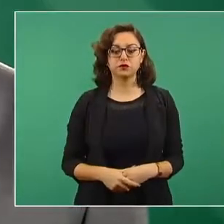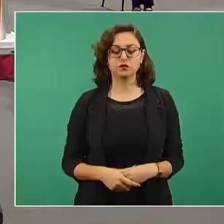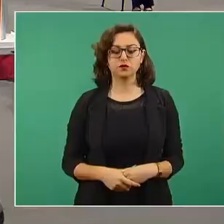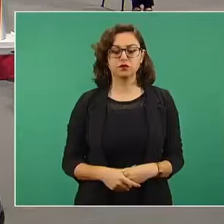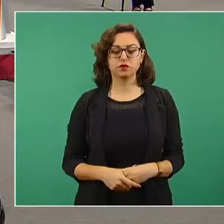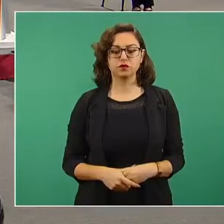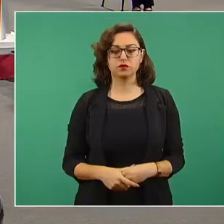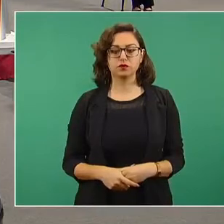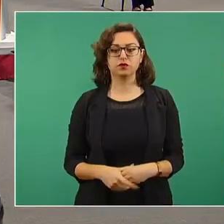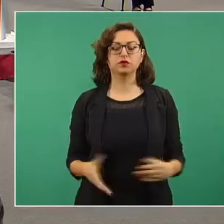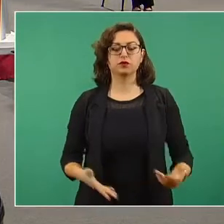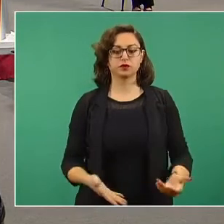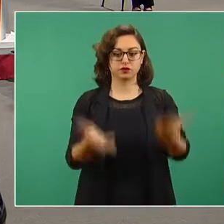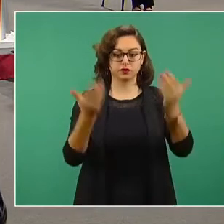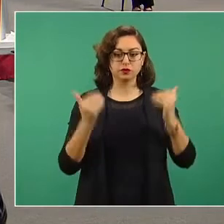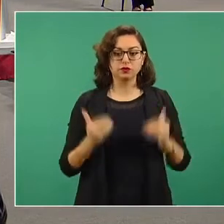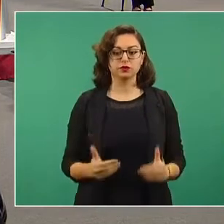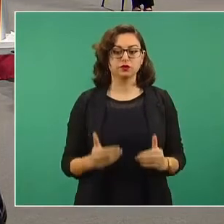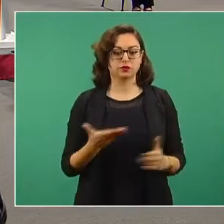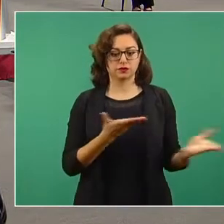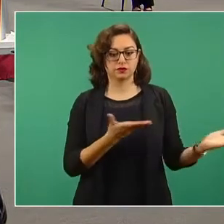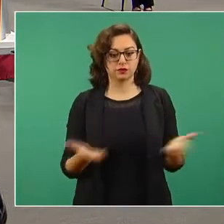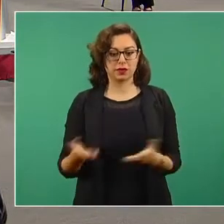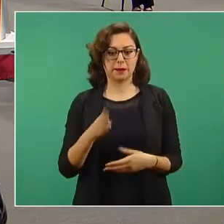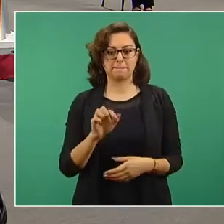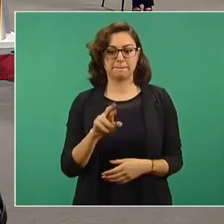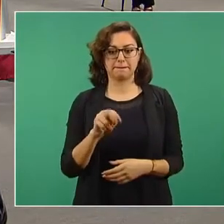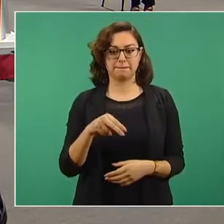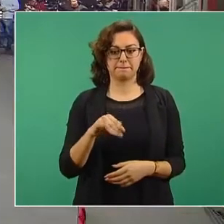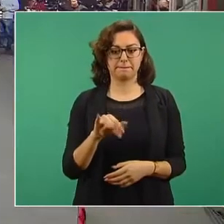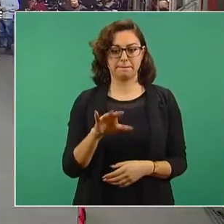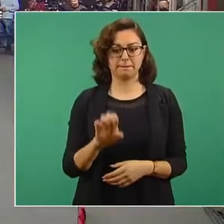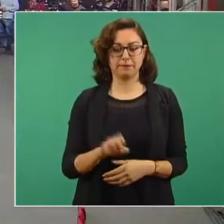Vamos a comenzar con Berenice.